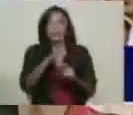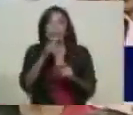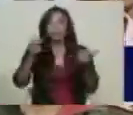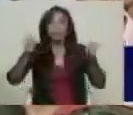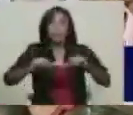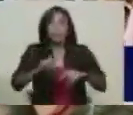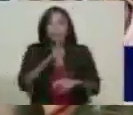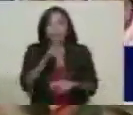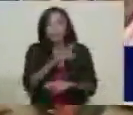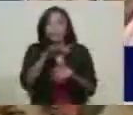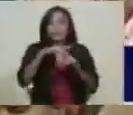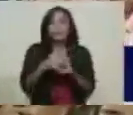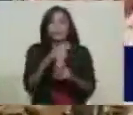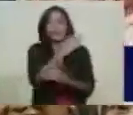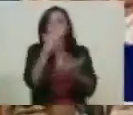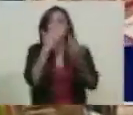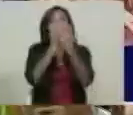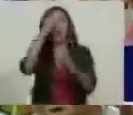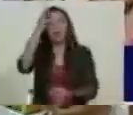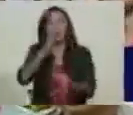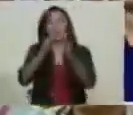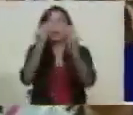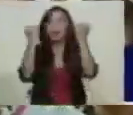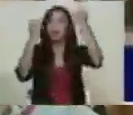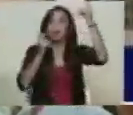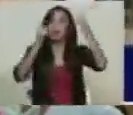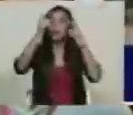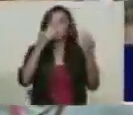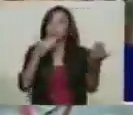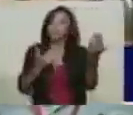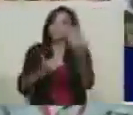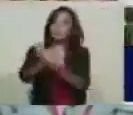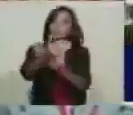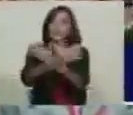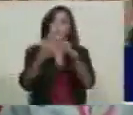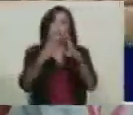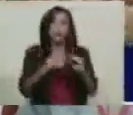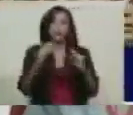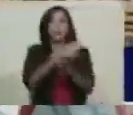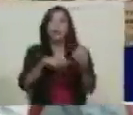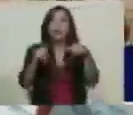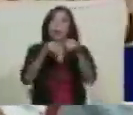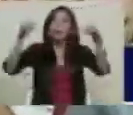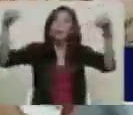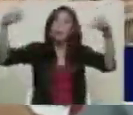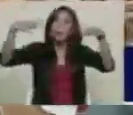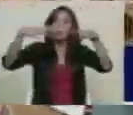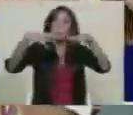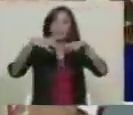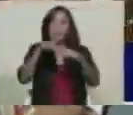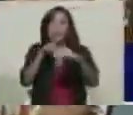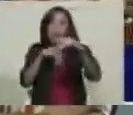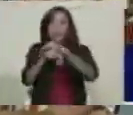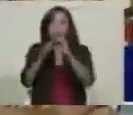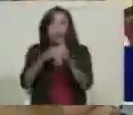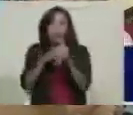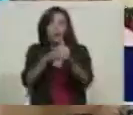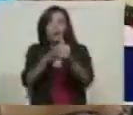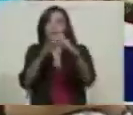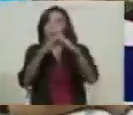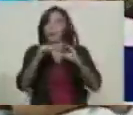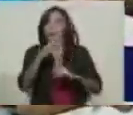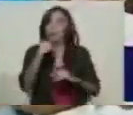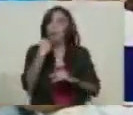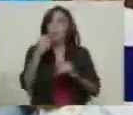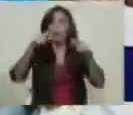con lealtad a las ideas del comandante Chávez y que siguen siendo un faro, una luz, una guía para nosotros los jóvenes que